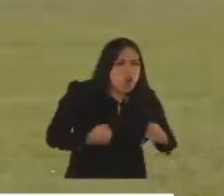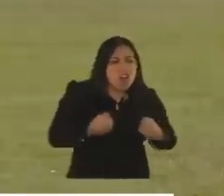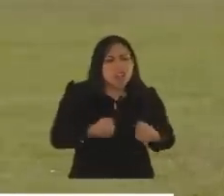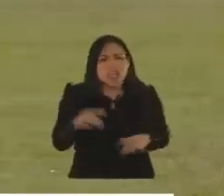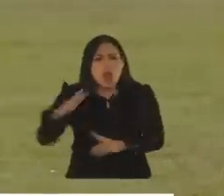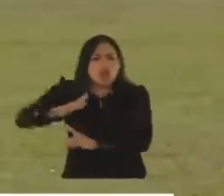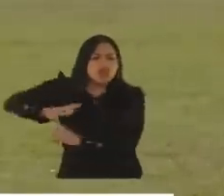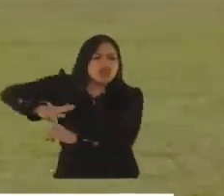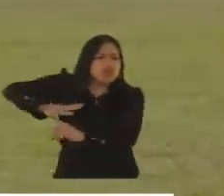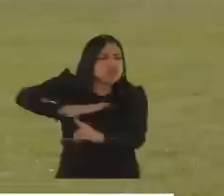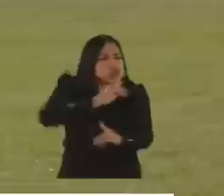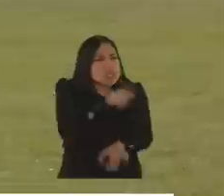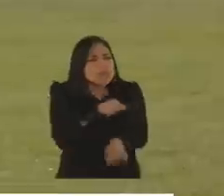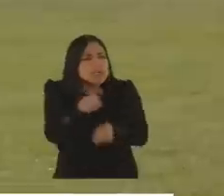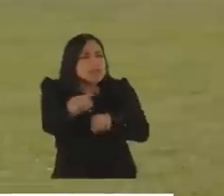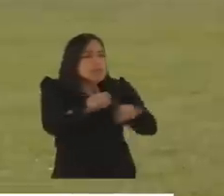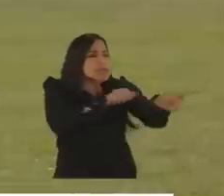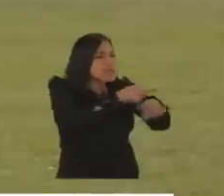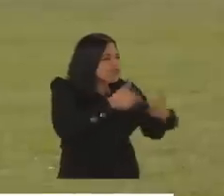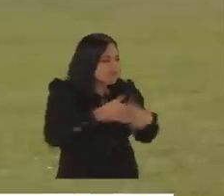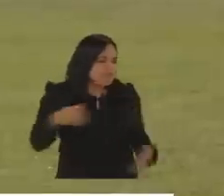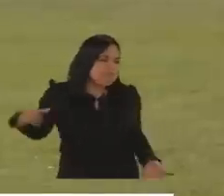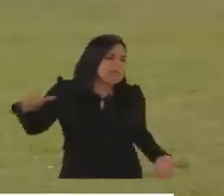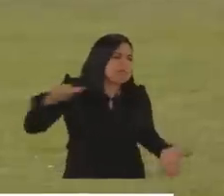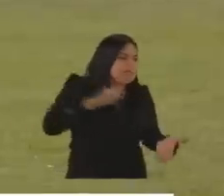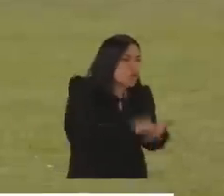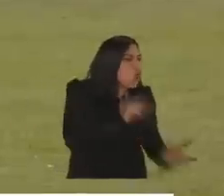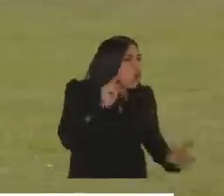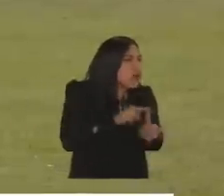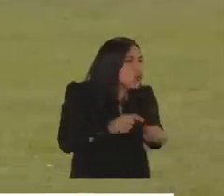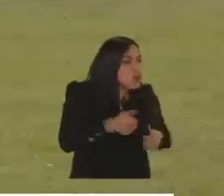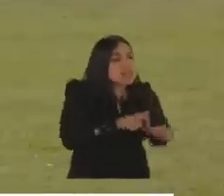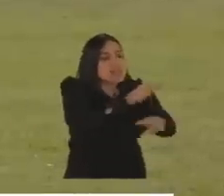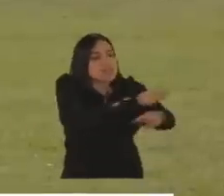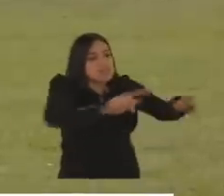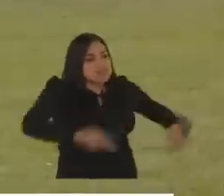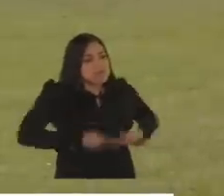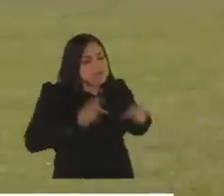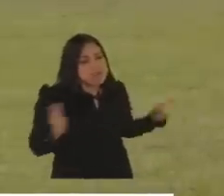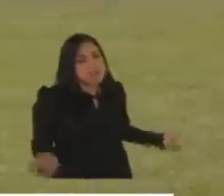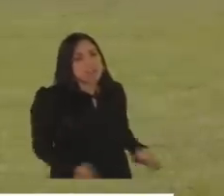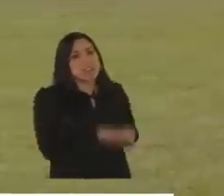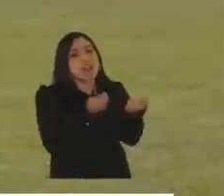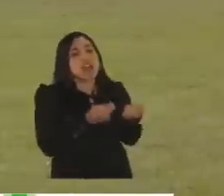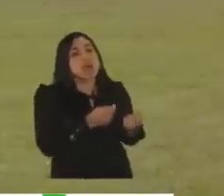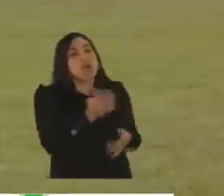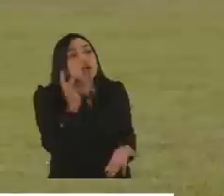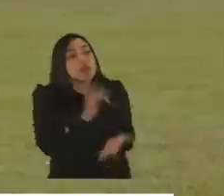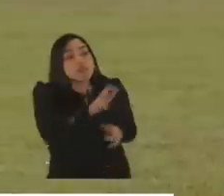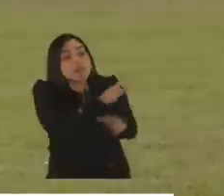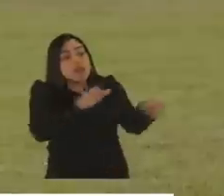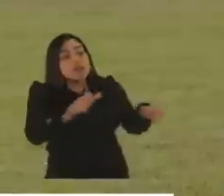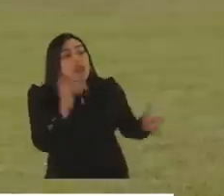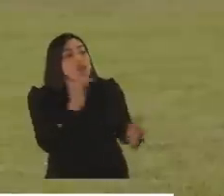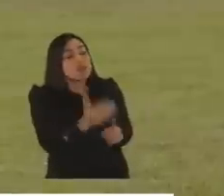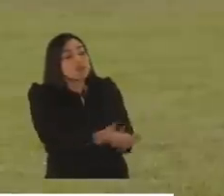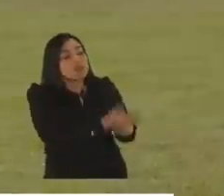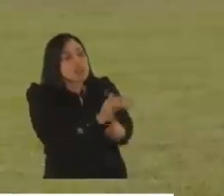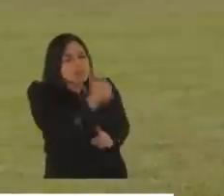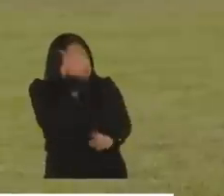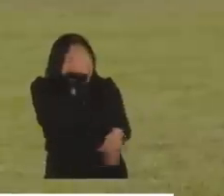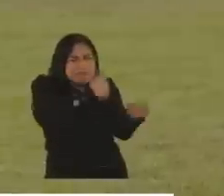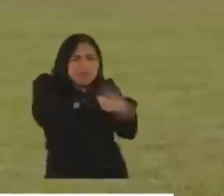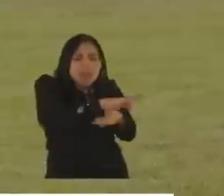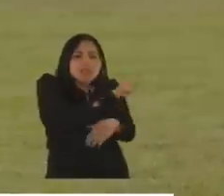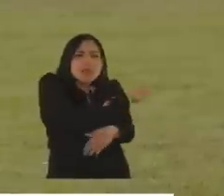aeronaves para llegar hasta donde sea necesario, con el fin de salvaguardar la vida, la integridad de los ciudadanos,